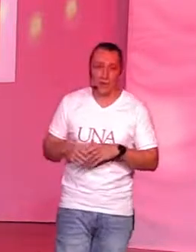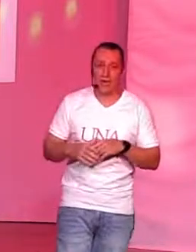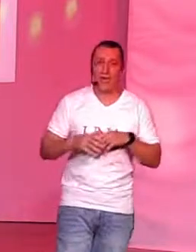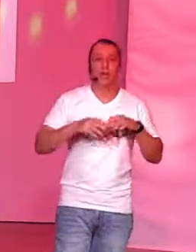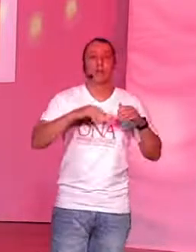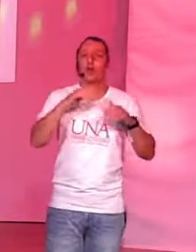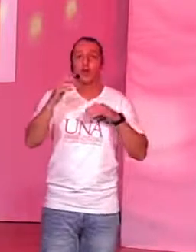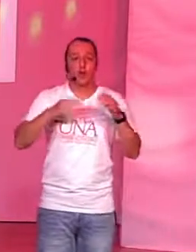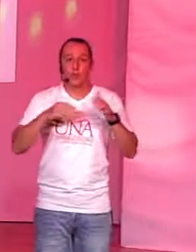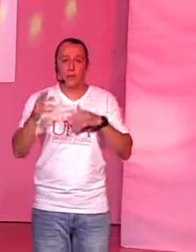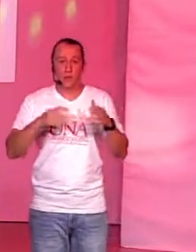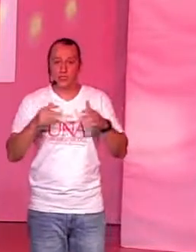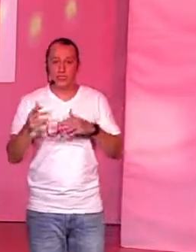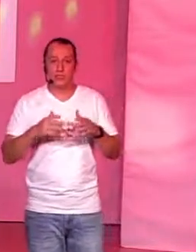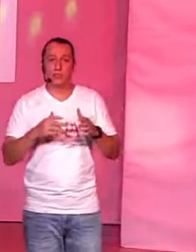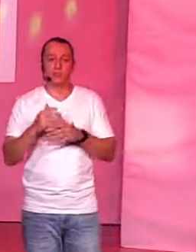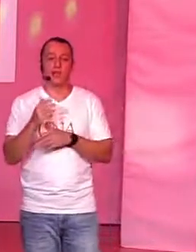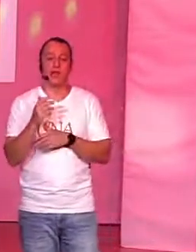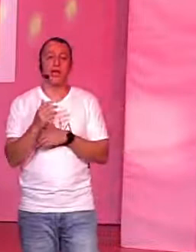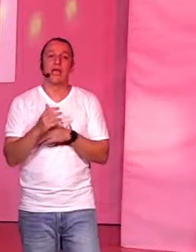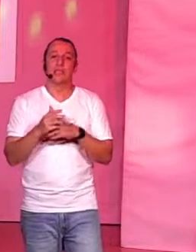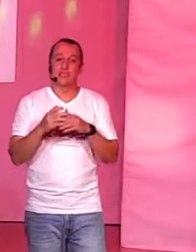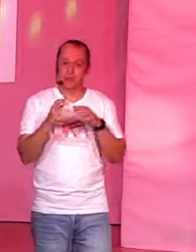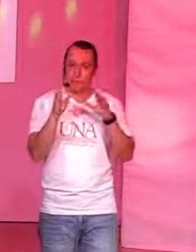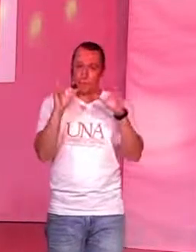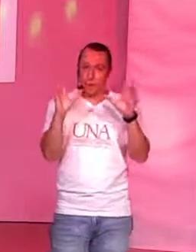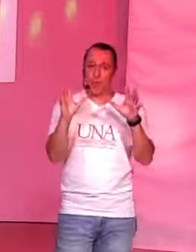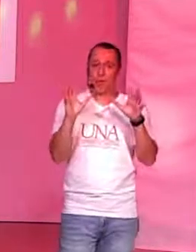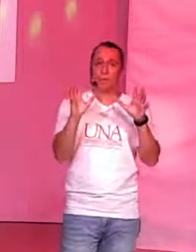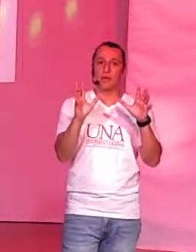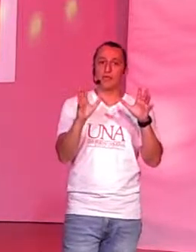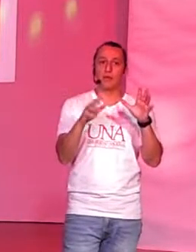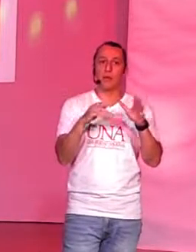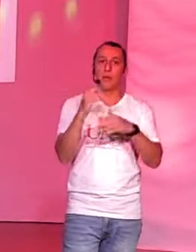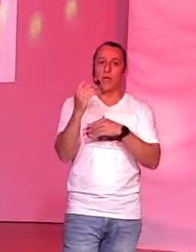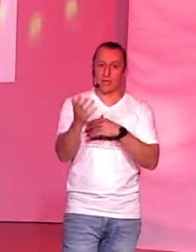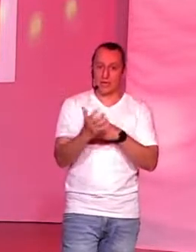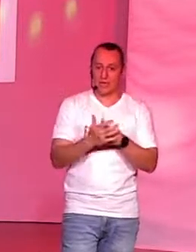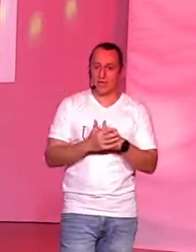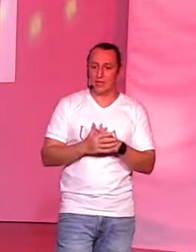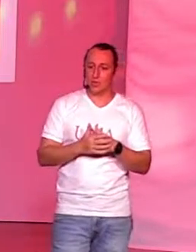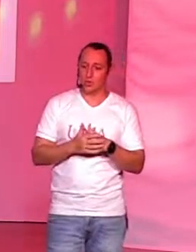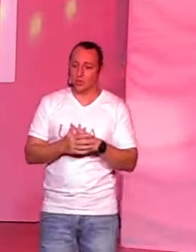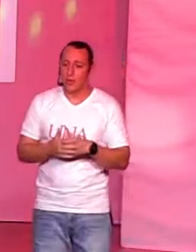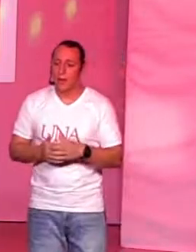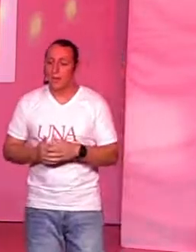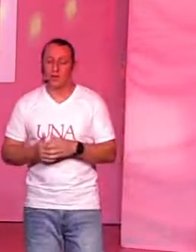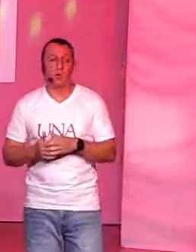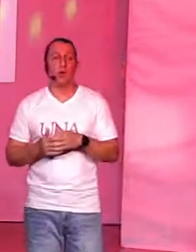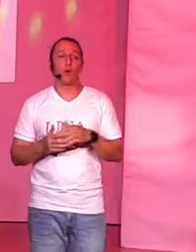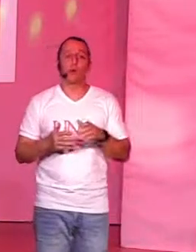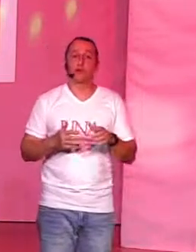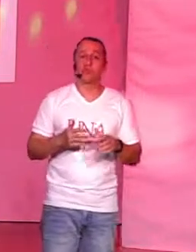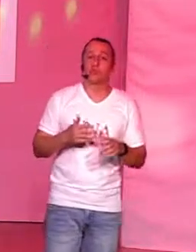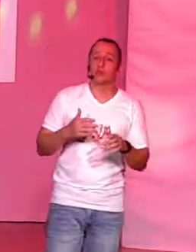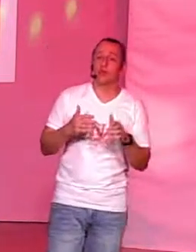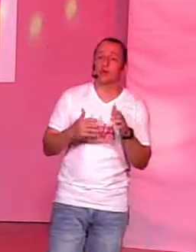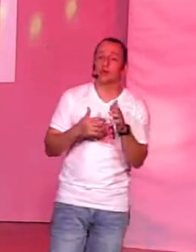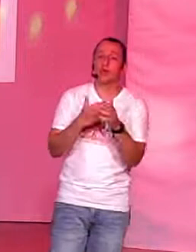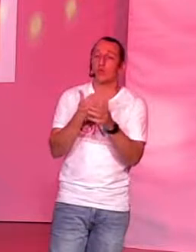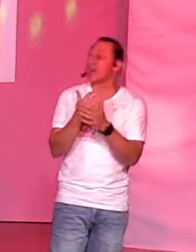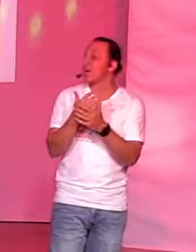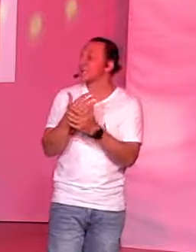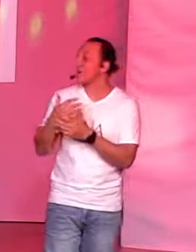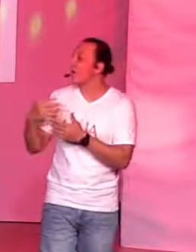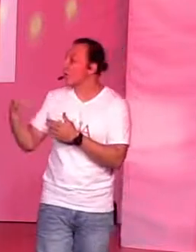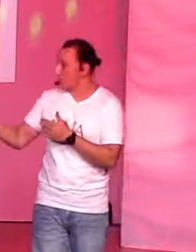información en la página, okay. Todos los videos que hicimos, ¿verdad? Y si no, también lo pueden ver de nuevo en el canal de YouTube. Pero también ocupamos